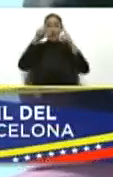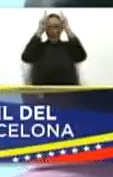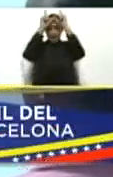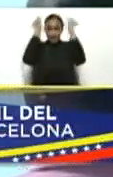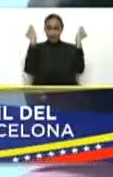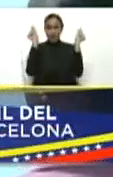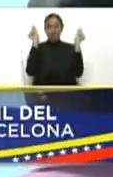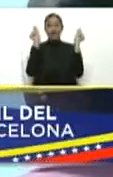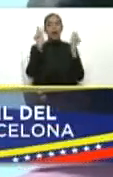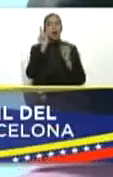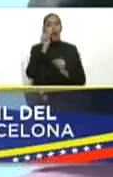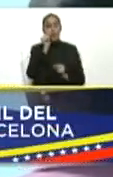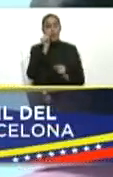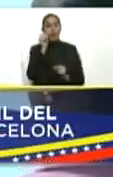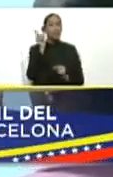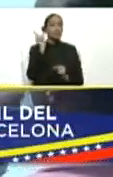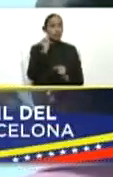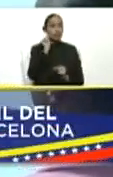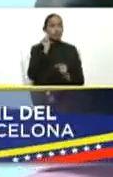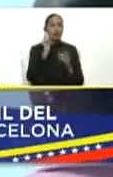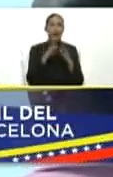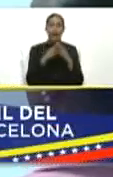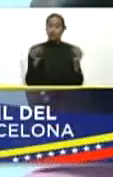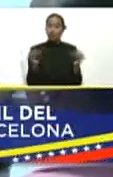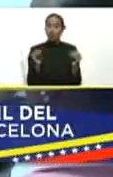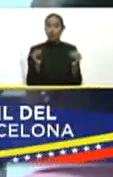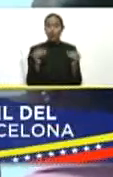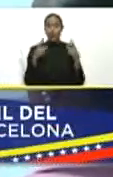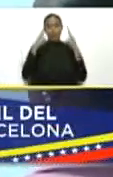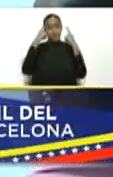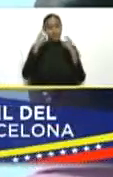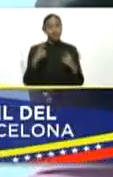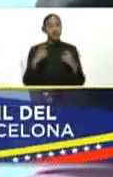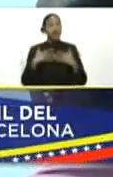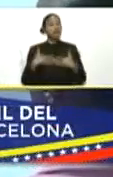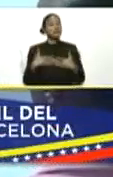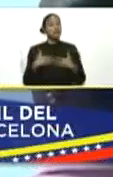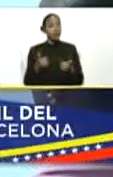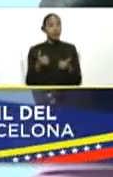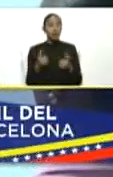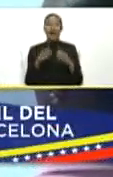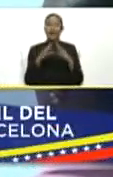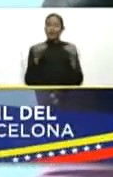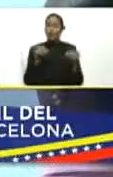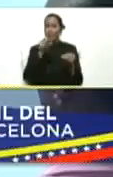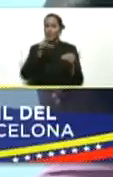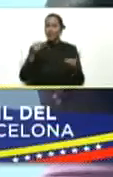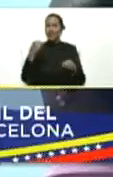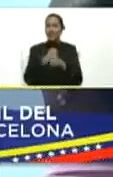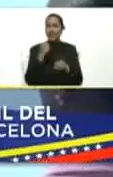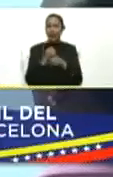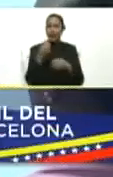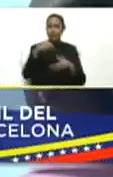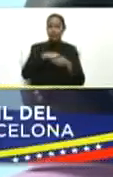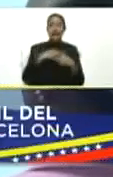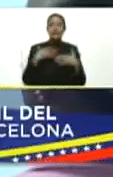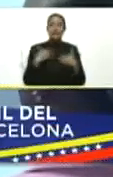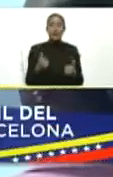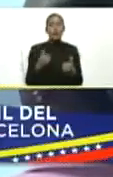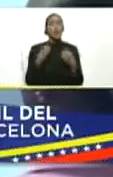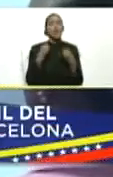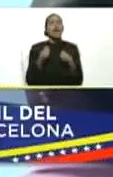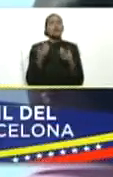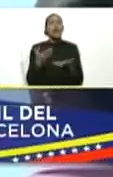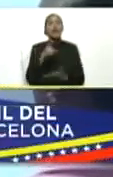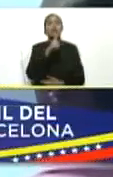venezolana, enfermeros, enfermeras, a todos los profesionales de salud, a todo el personal, por su dedicación,